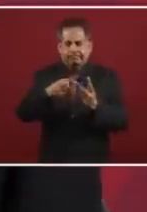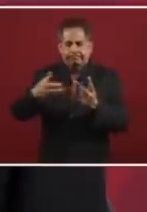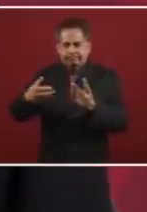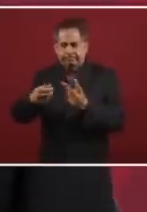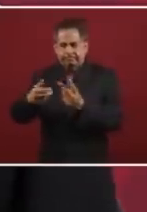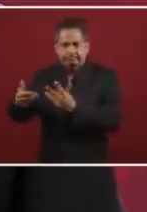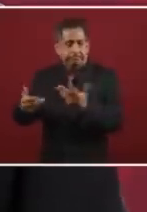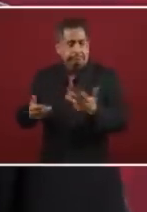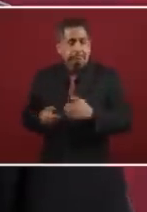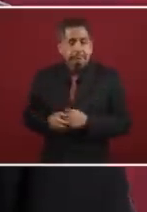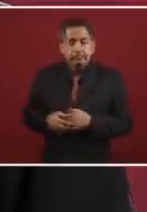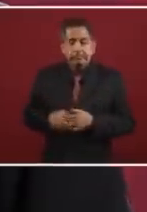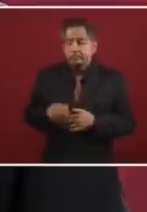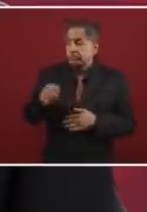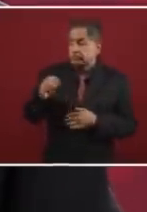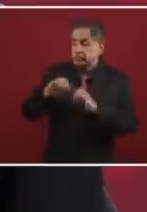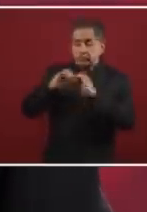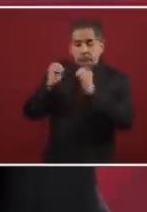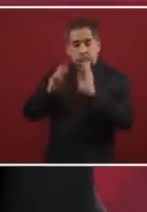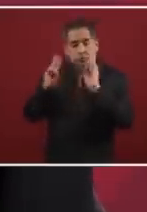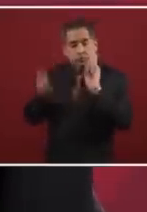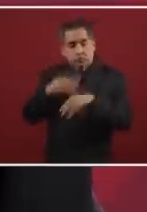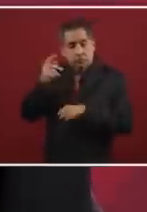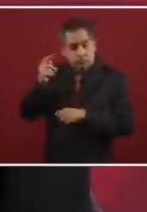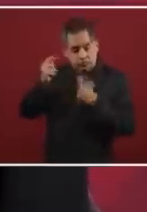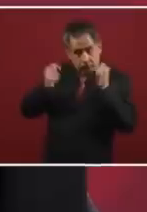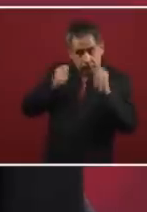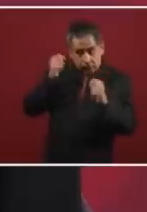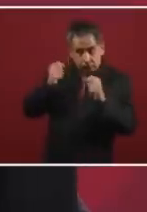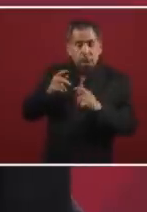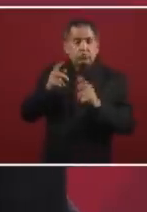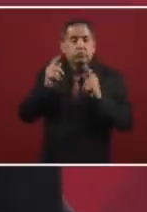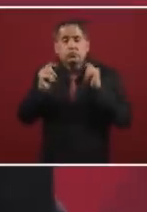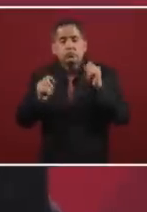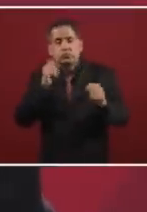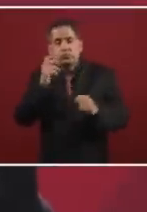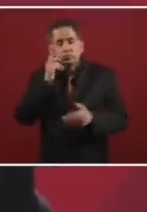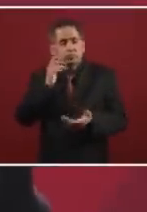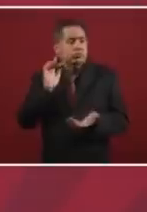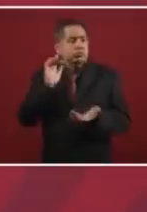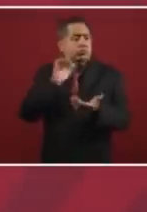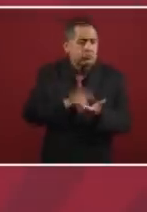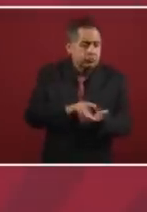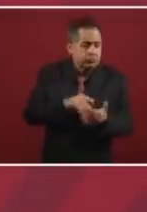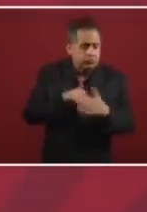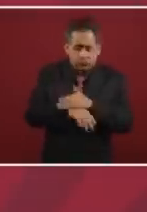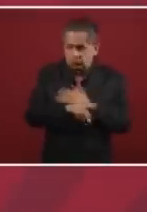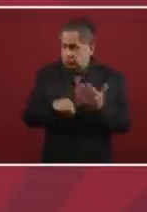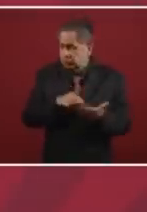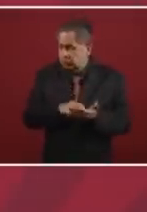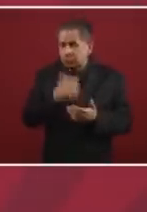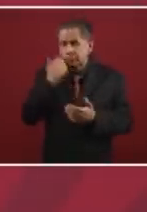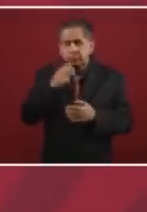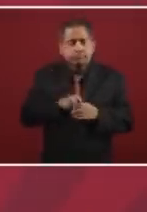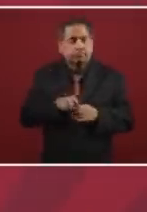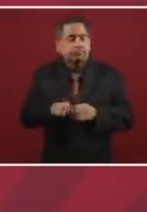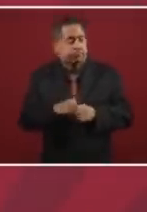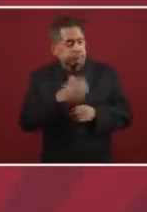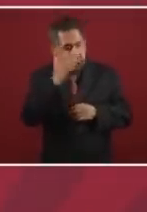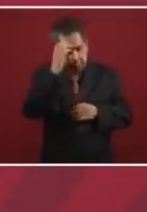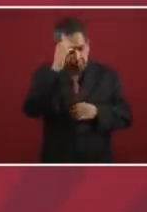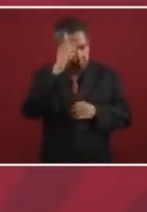estudios de la organización mundial de turismo el turista ya no solamente quiere llegar a un lugar sino quiere conocer inclusive